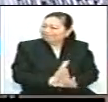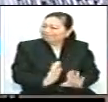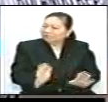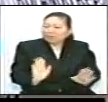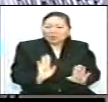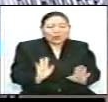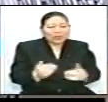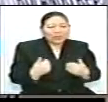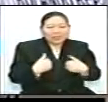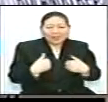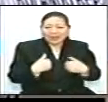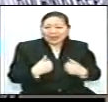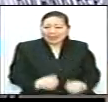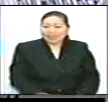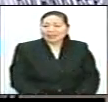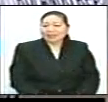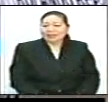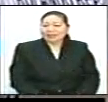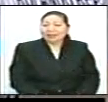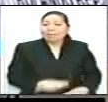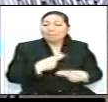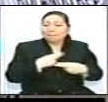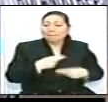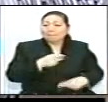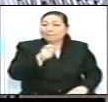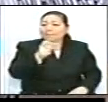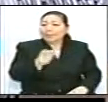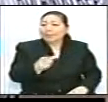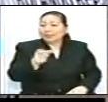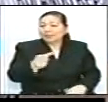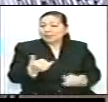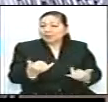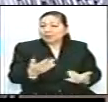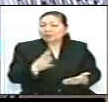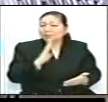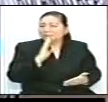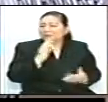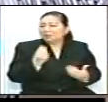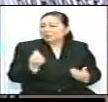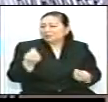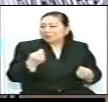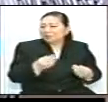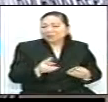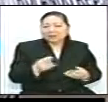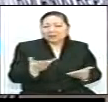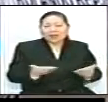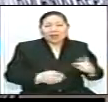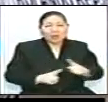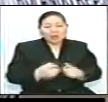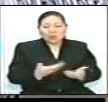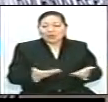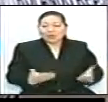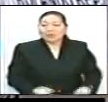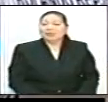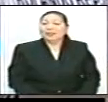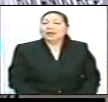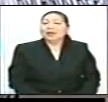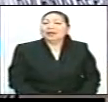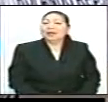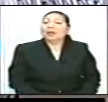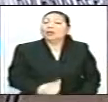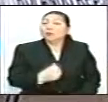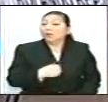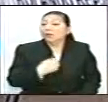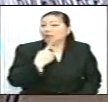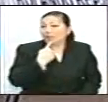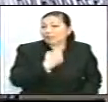no tienen el capital humano que haga efectivo eso, y además tienen un ingrediente de corrupción en algunos casos. Entonces, yo